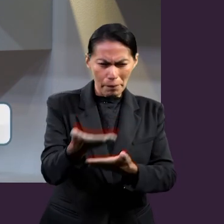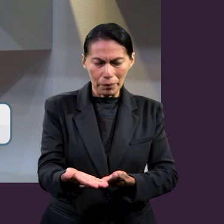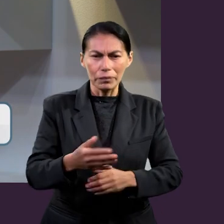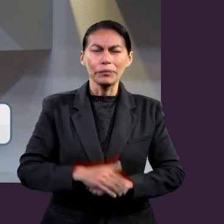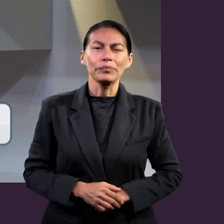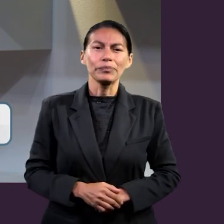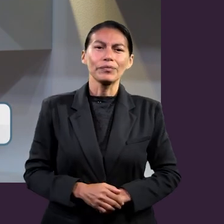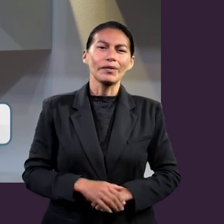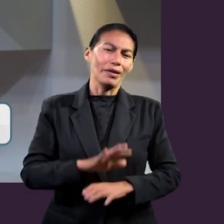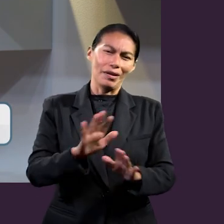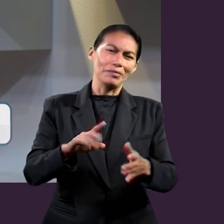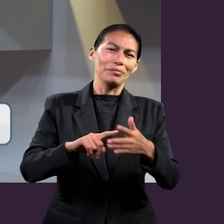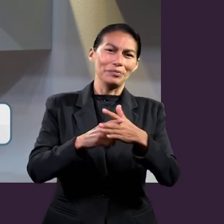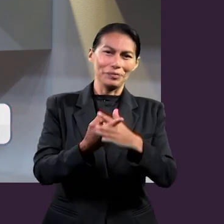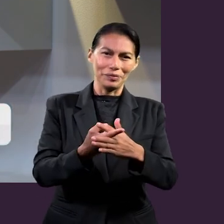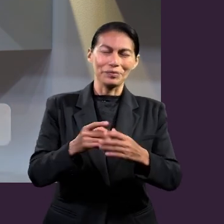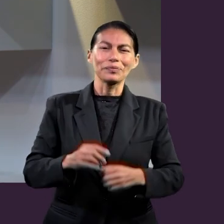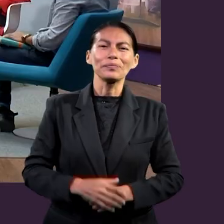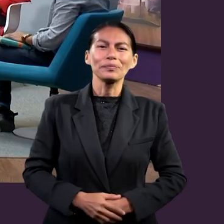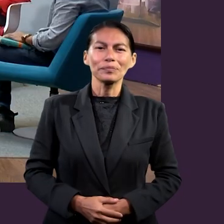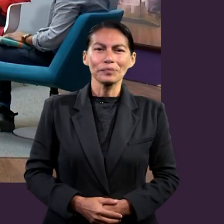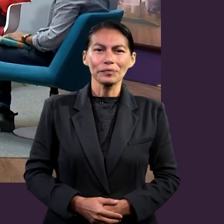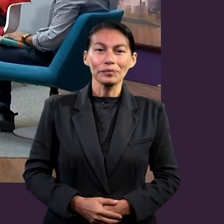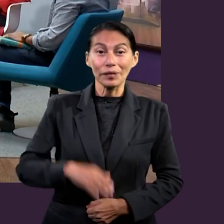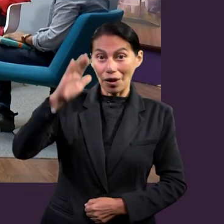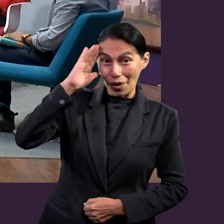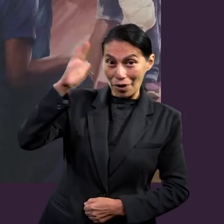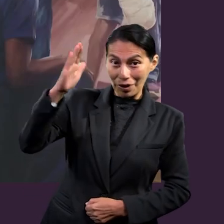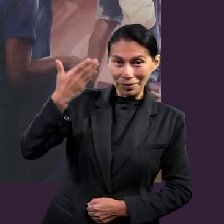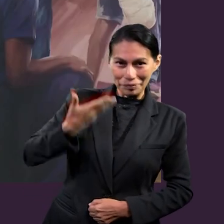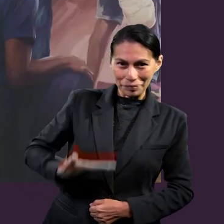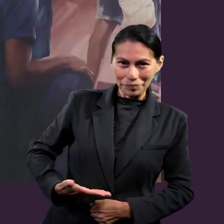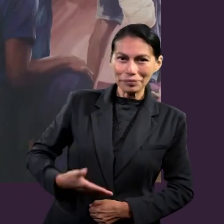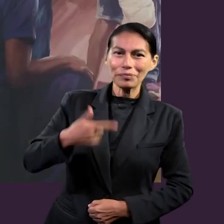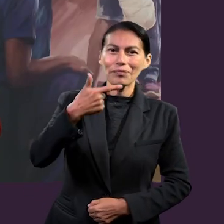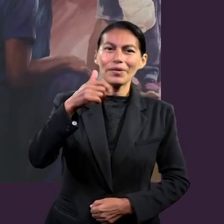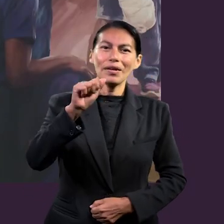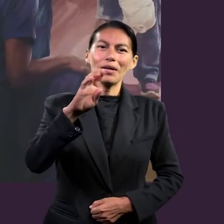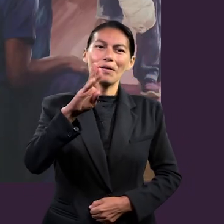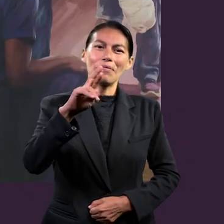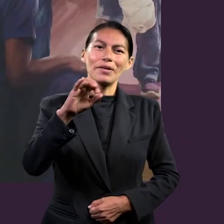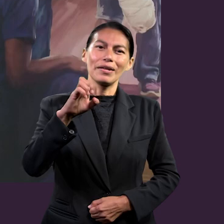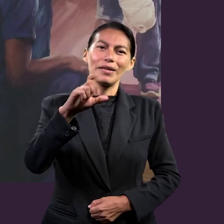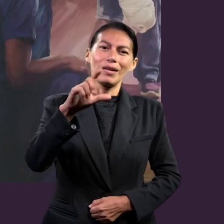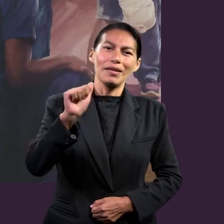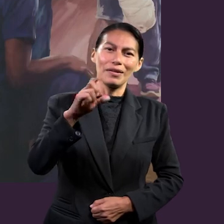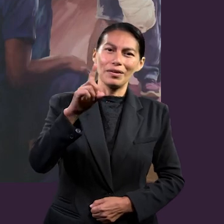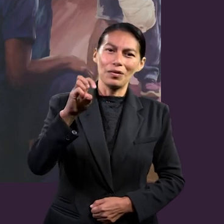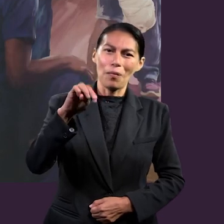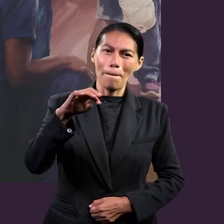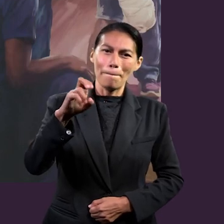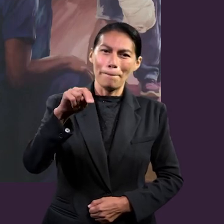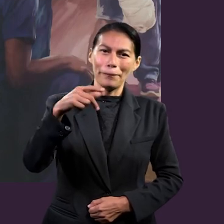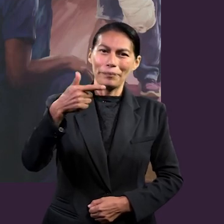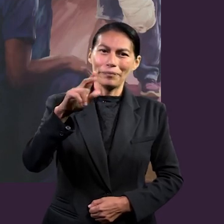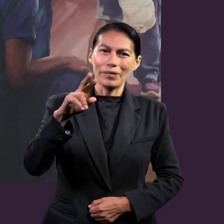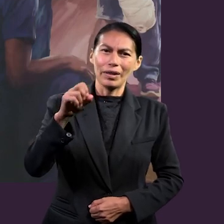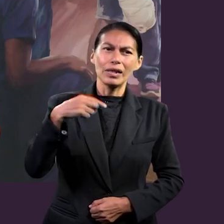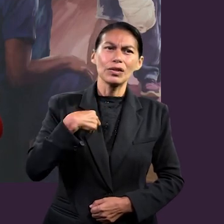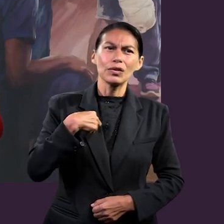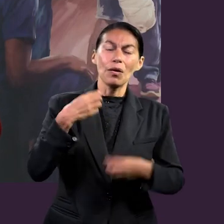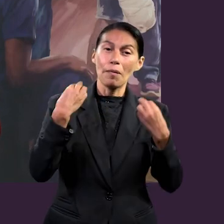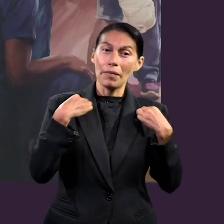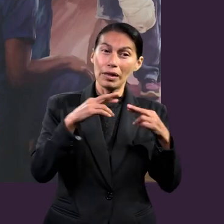que se presenten para que podamos iniciar este repaso. ¿Qué tal? Mi nombre es Gabriela Domínguez, soy docente de la